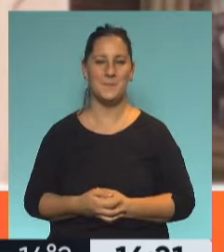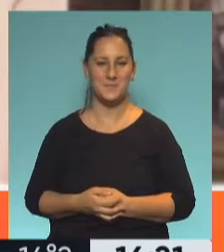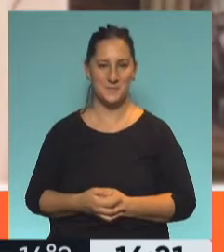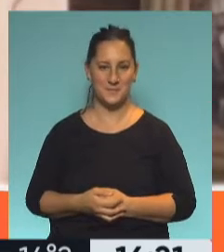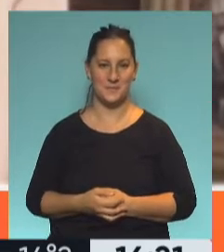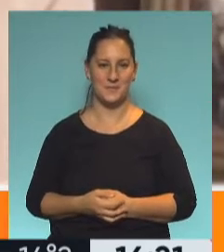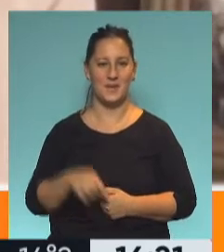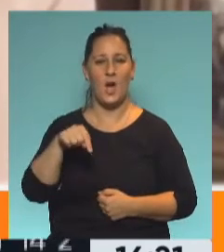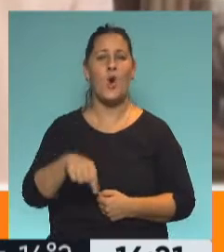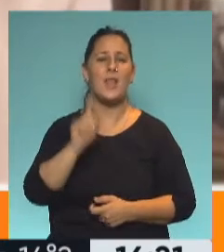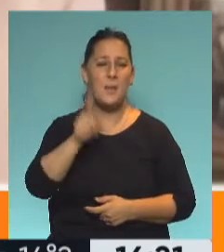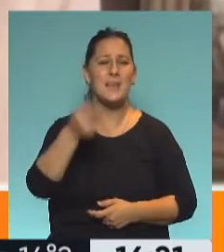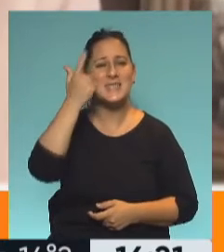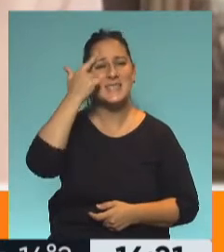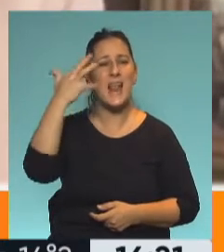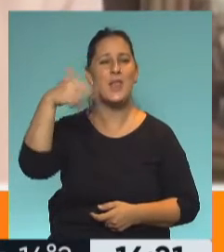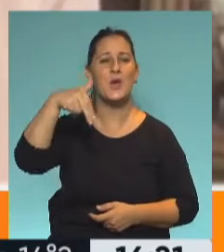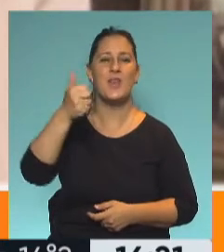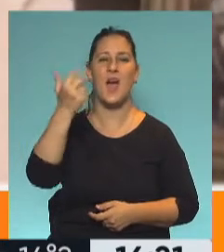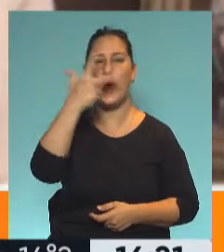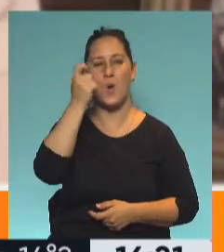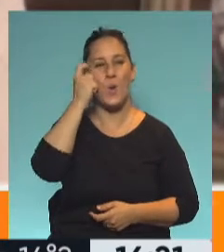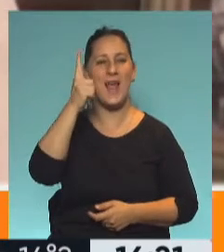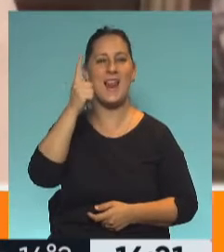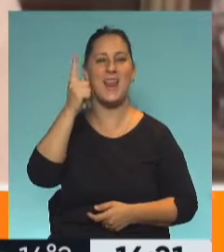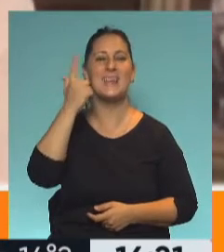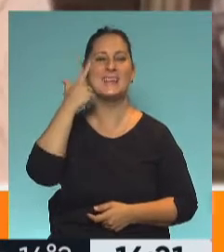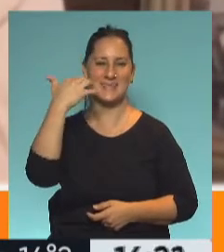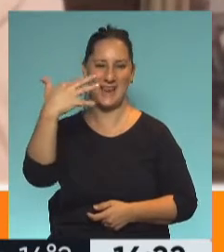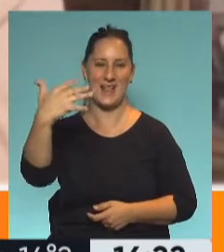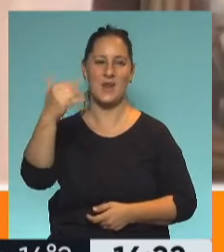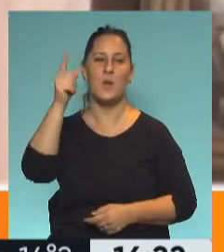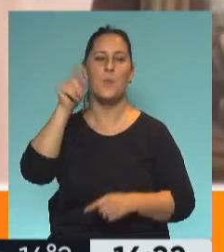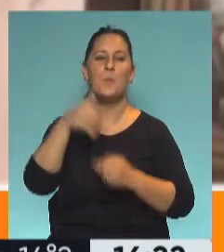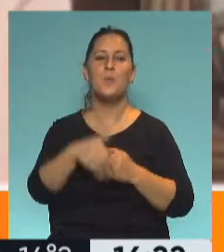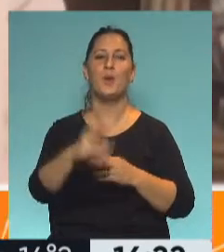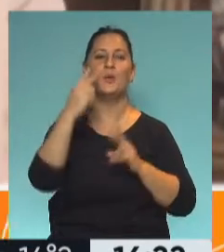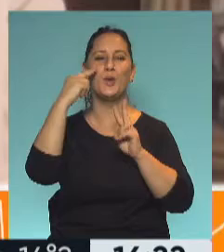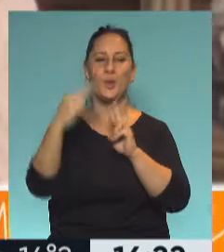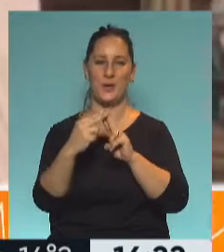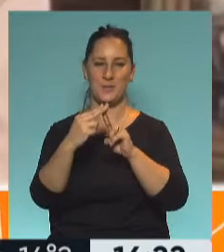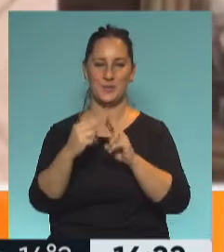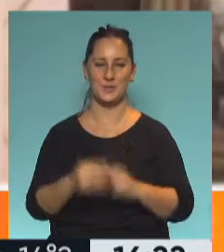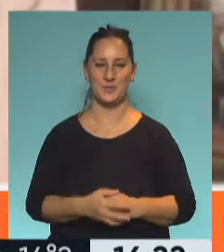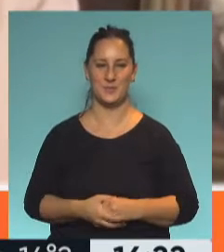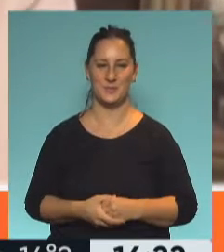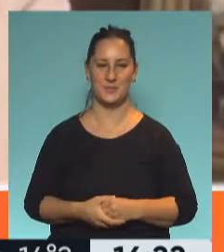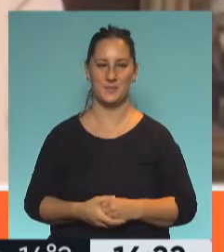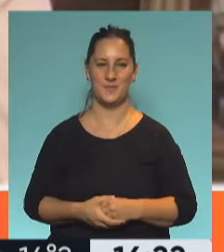Ahora lo extraño a Nahuel también. Claro. Extraño, Claudia. Nos vamos a encontrar prontito. Escúcheme,